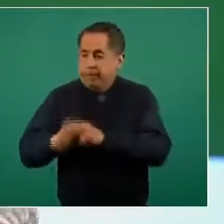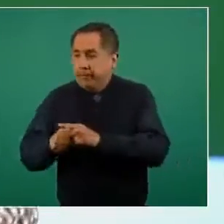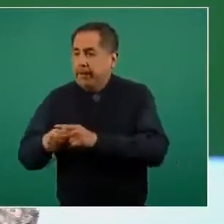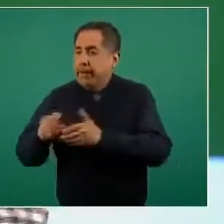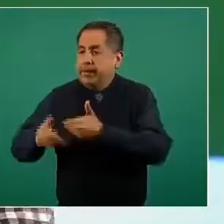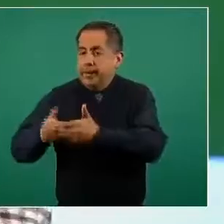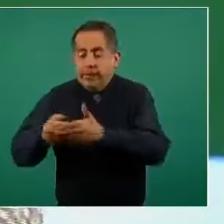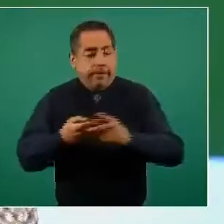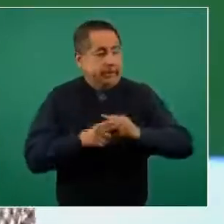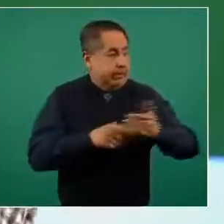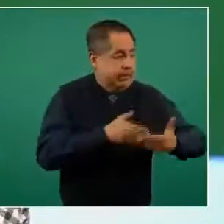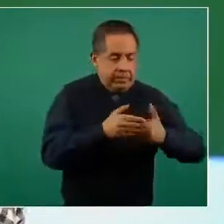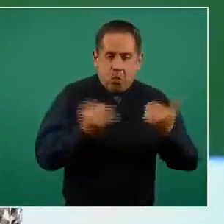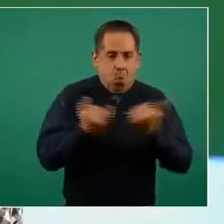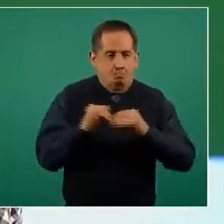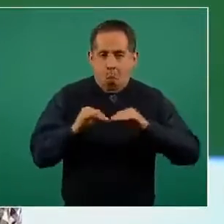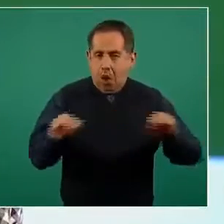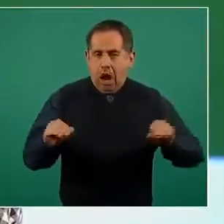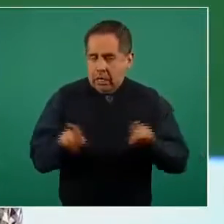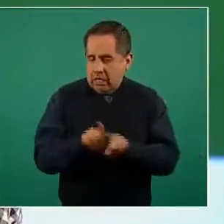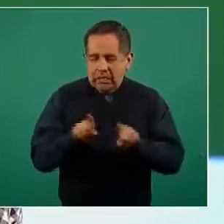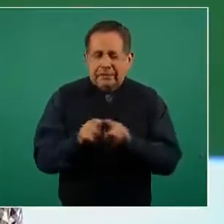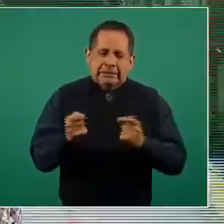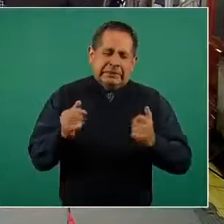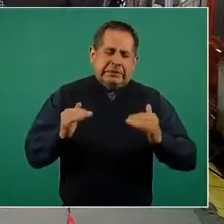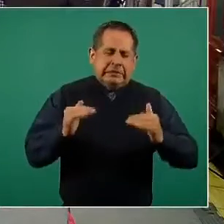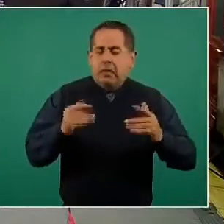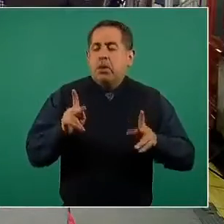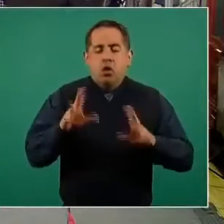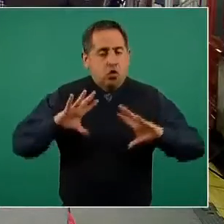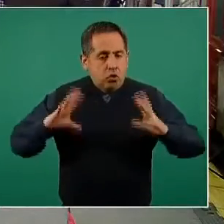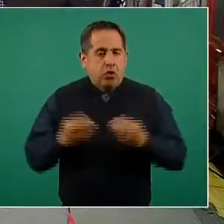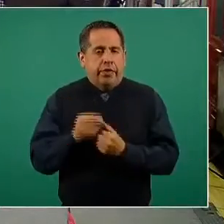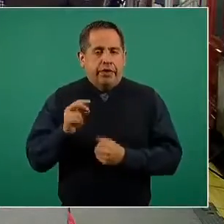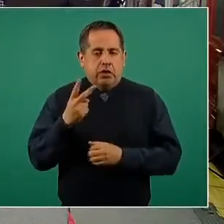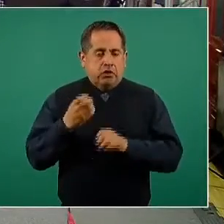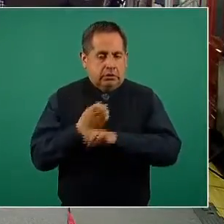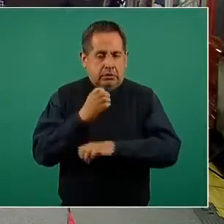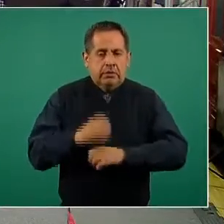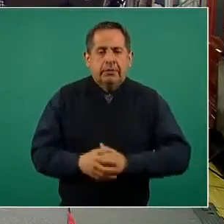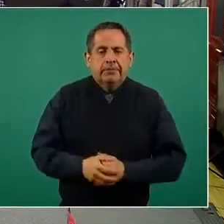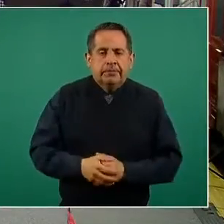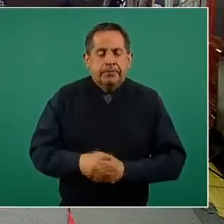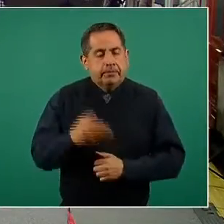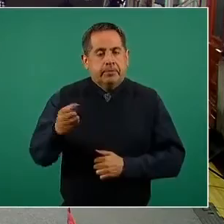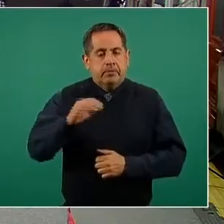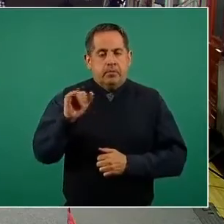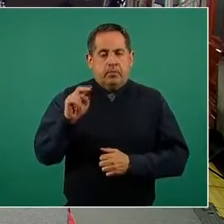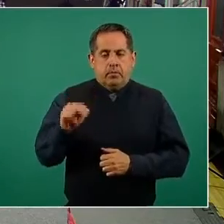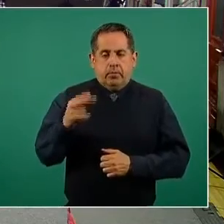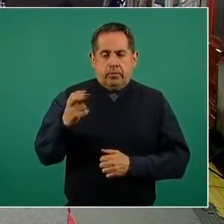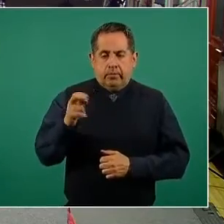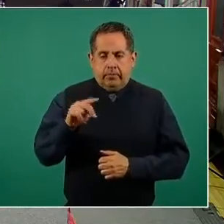es consistente a las 32 entidades. Muchas gracias. Juan Hernández,